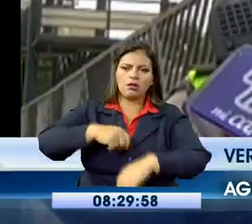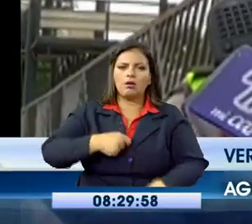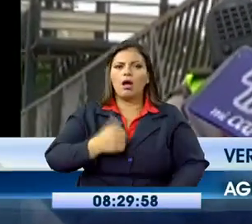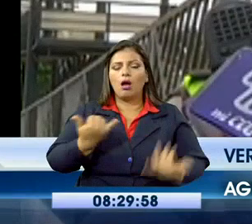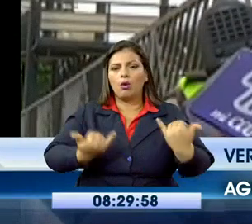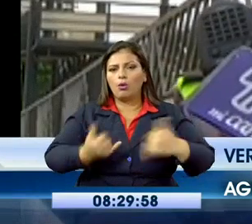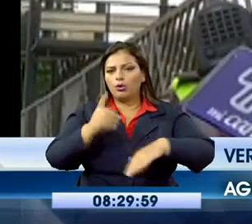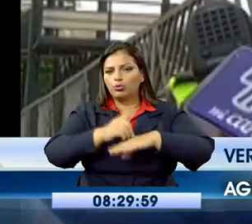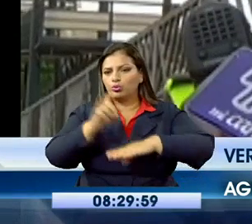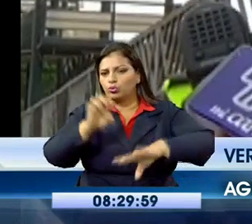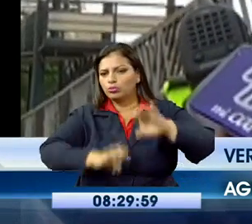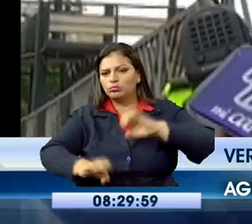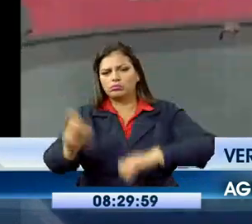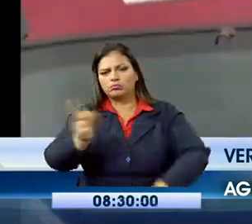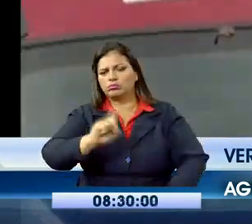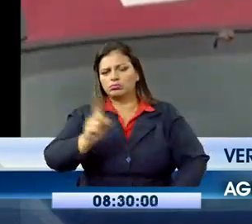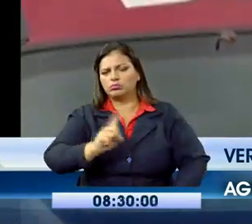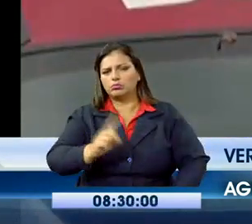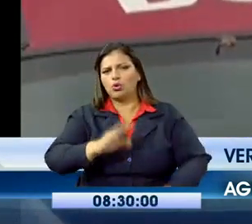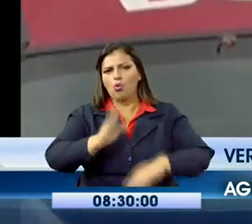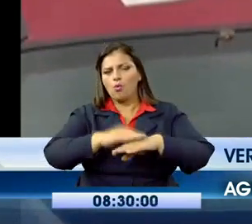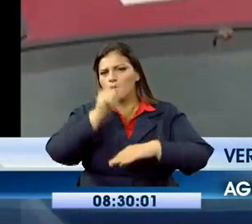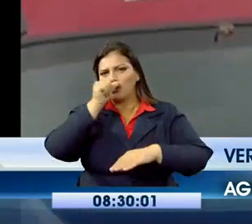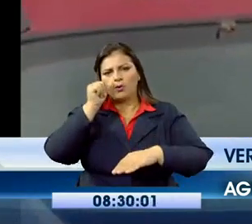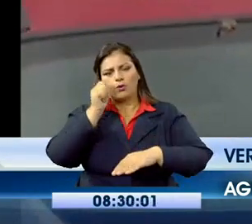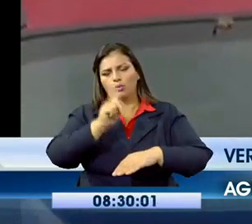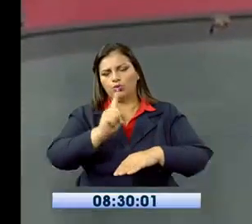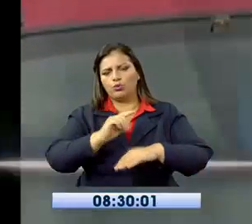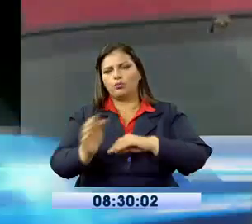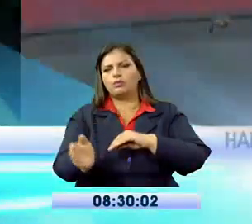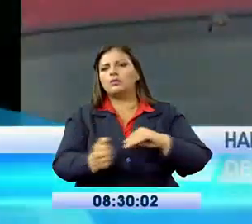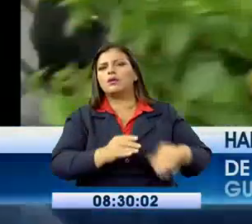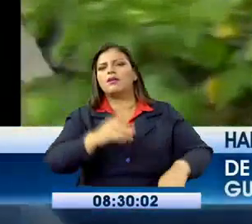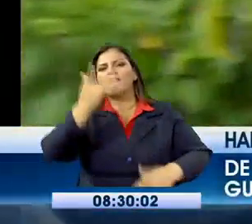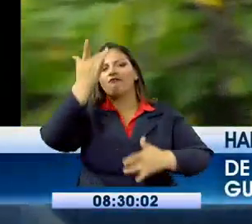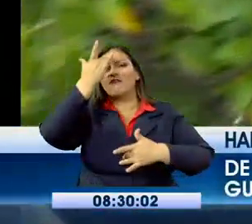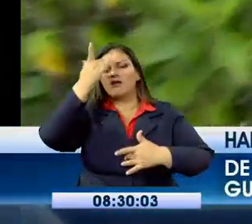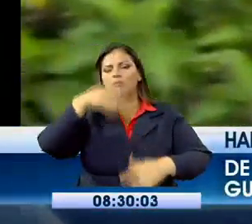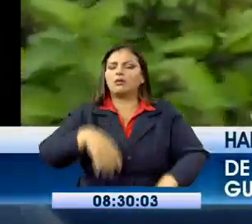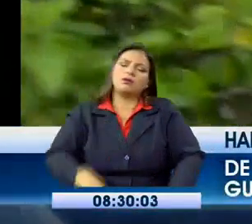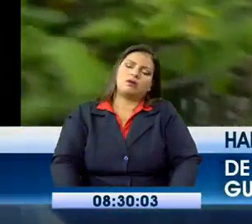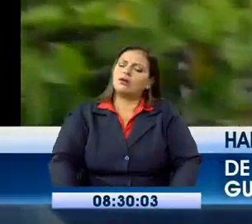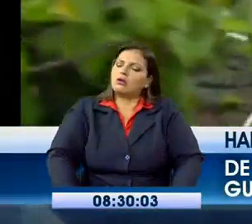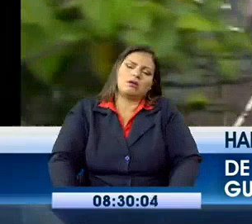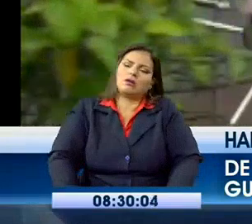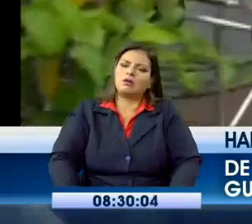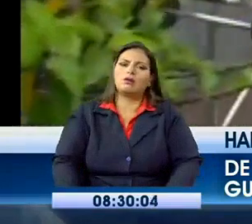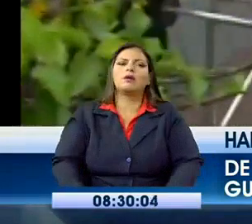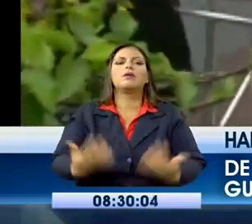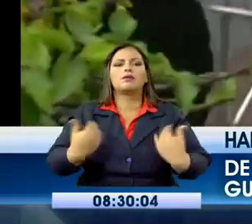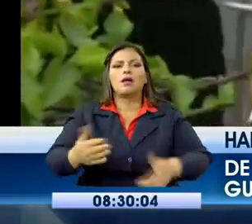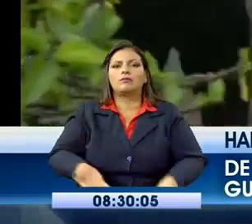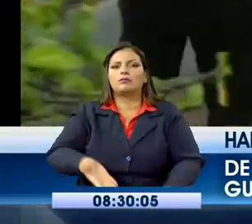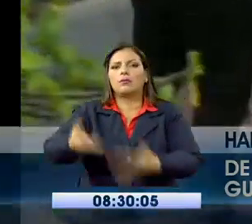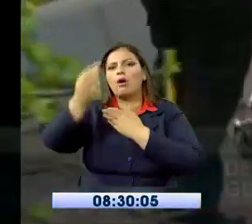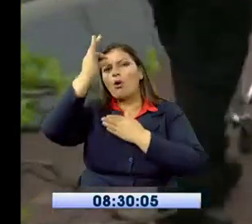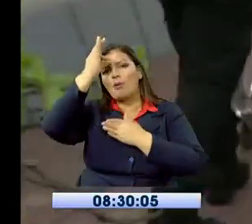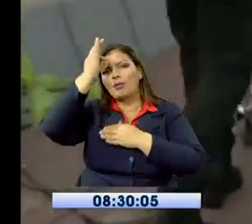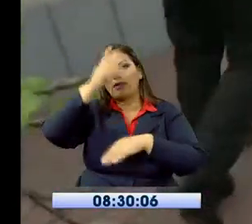de escopolamina o alguna sustancia, ¿no? Fue trasladado hasta una casa de salud para su recuperación, informó Julio César